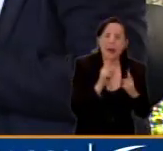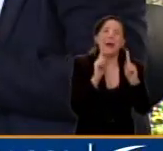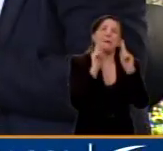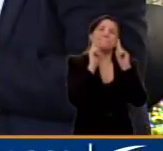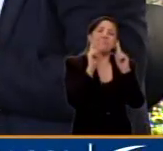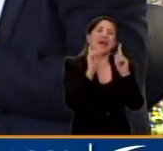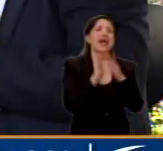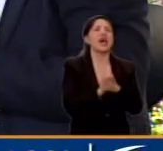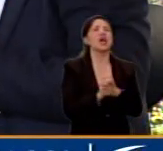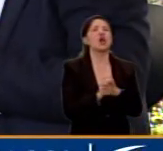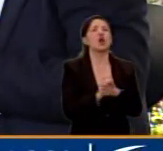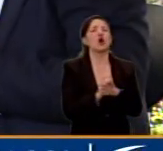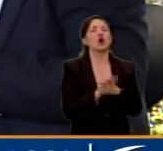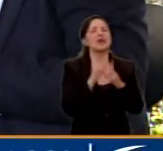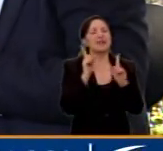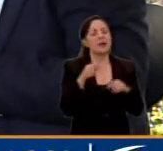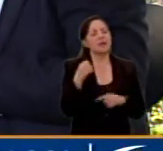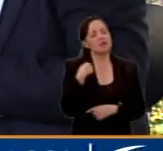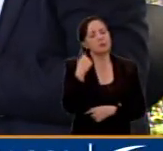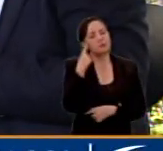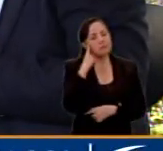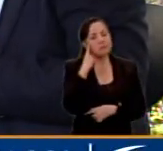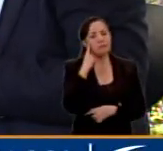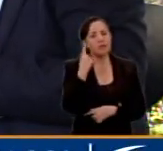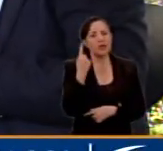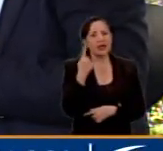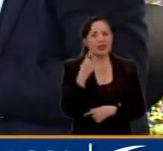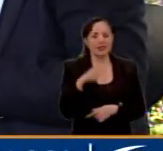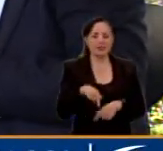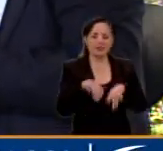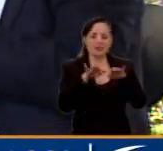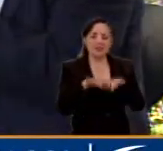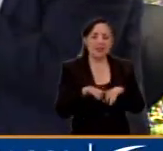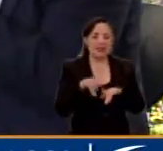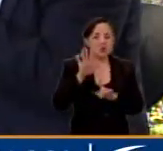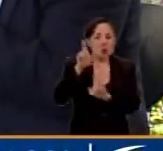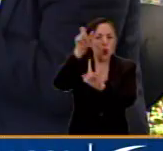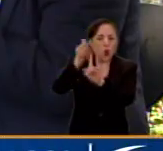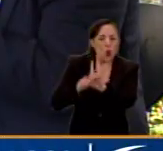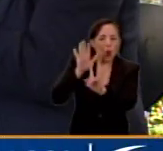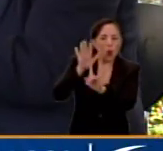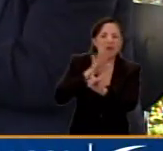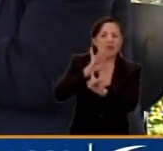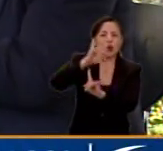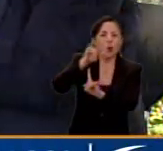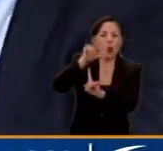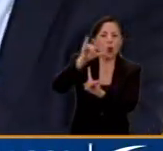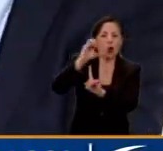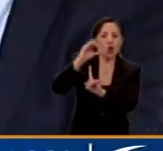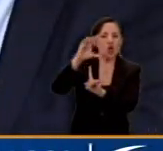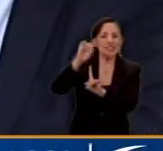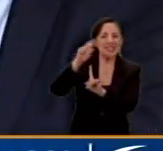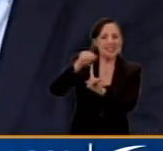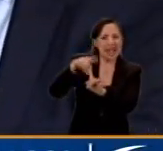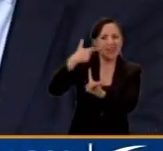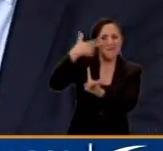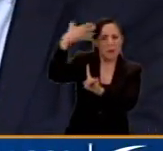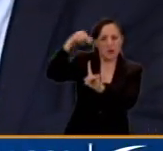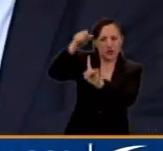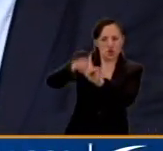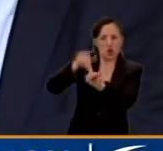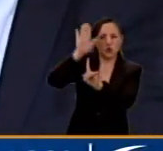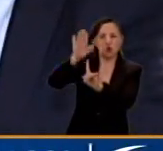sí que también consideré que igual el hecho de escribir sobre Julio César, que era el personaje, es el personaje central de la historia de